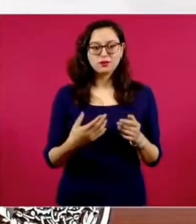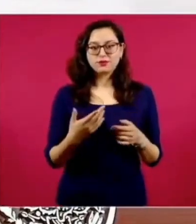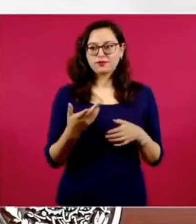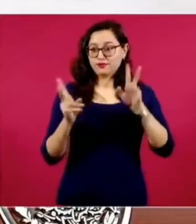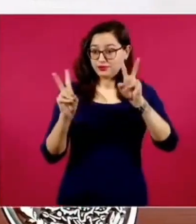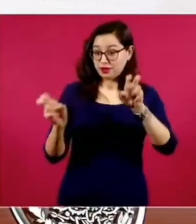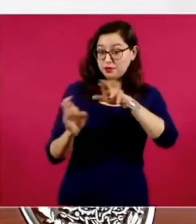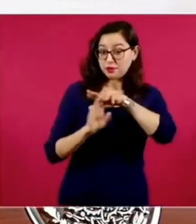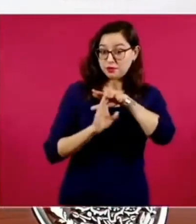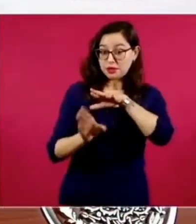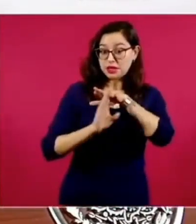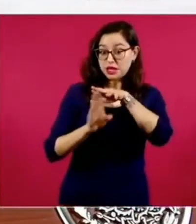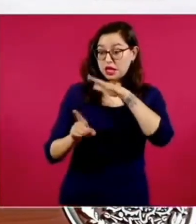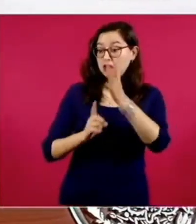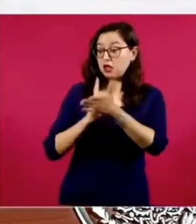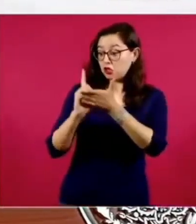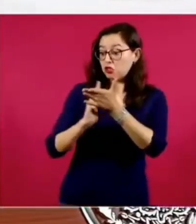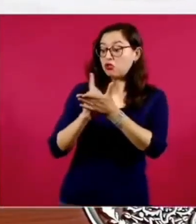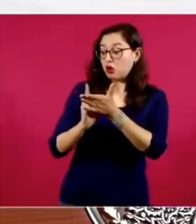porque